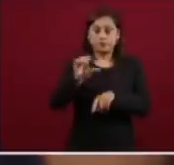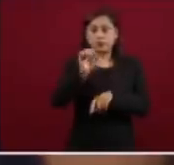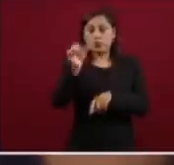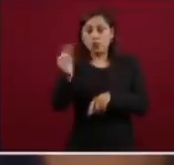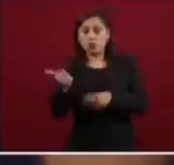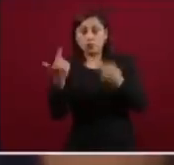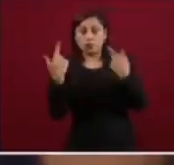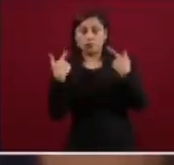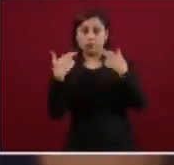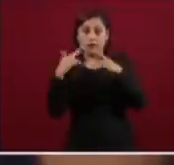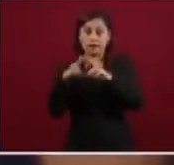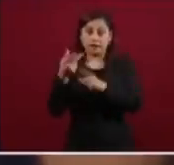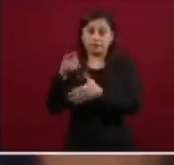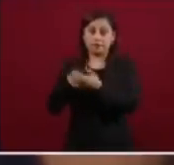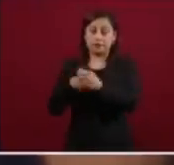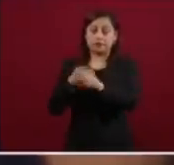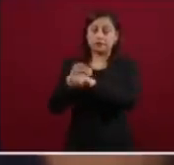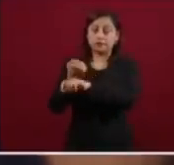maestros estatales